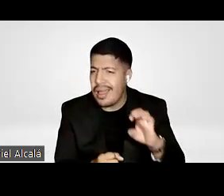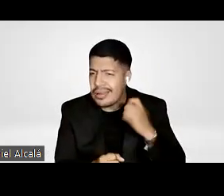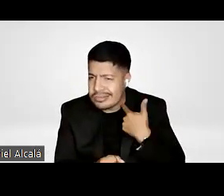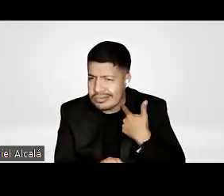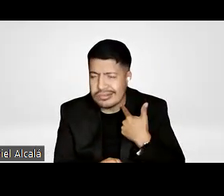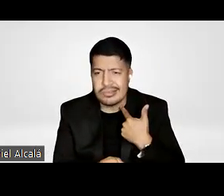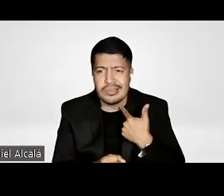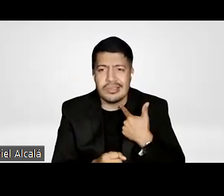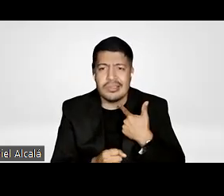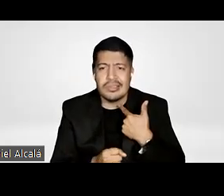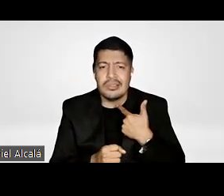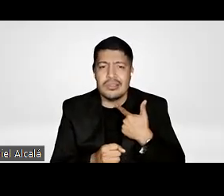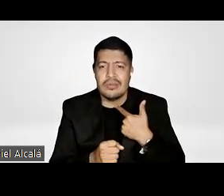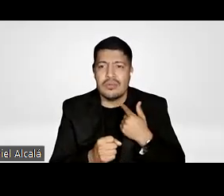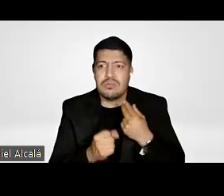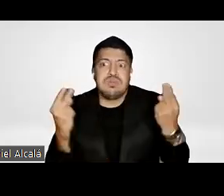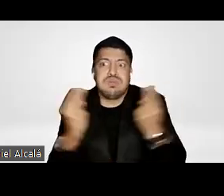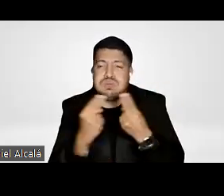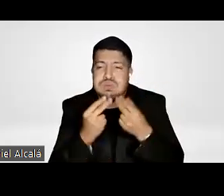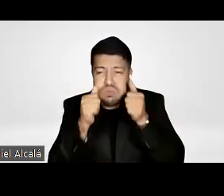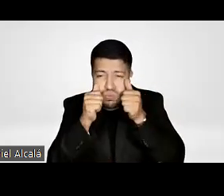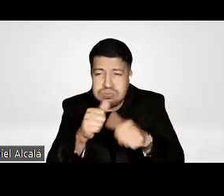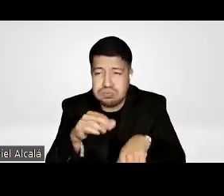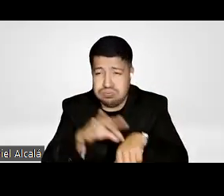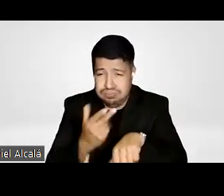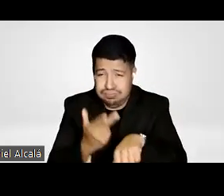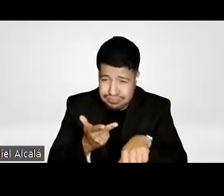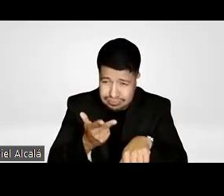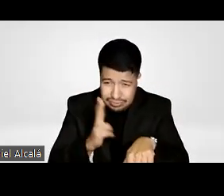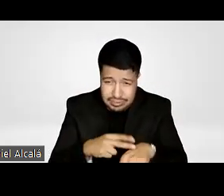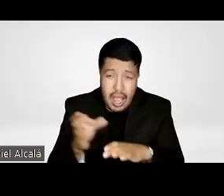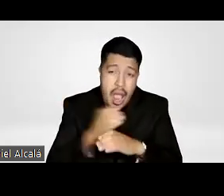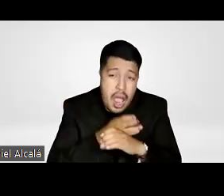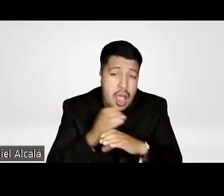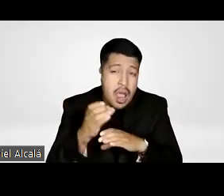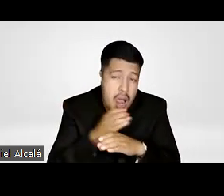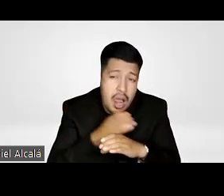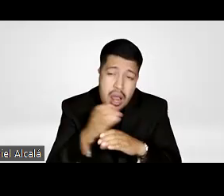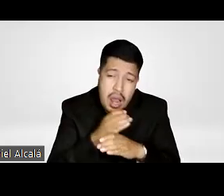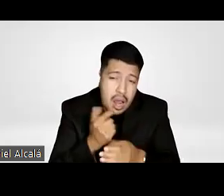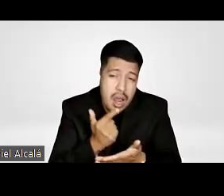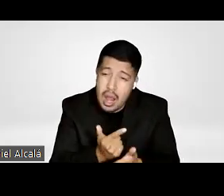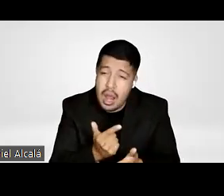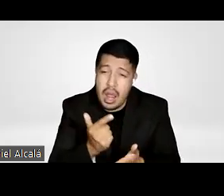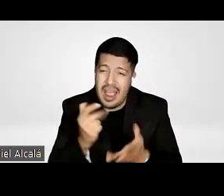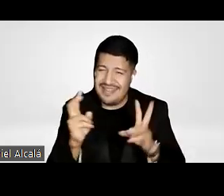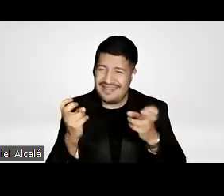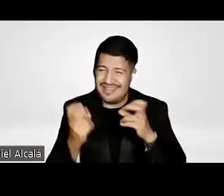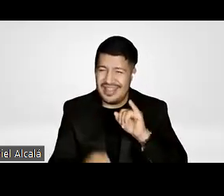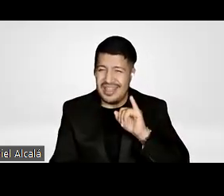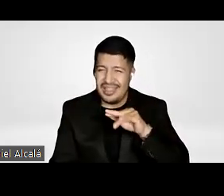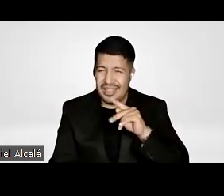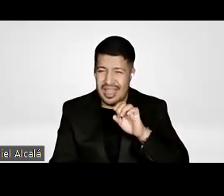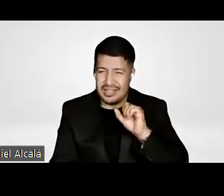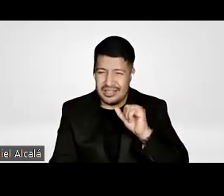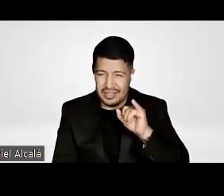como vamos a ver, aún en un niño sin antecedentes de riesgo, no nos descarta el que el niño pueda llegar a tener alteraciones en el